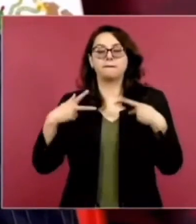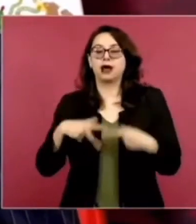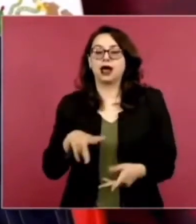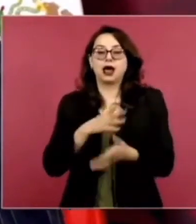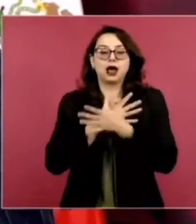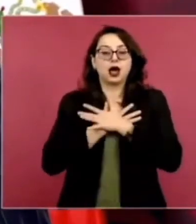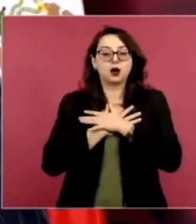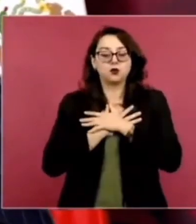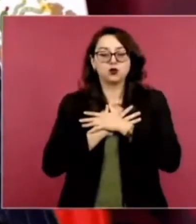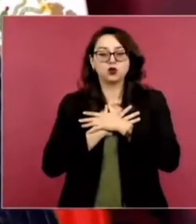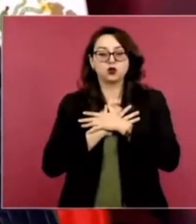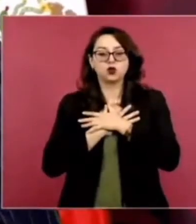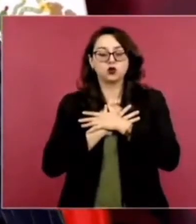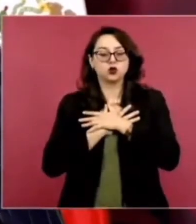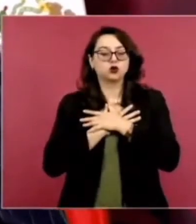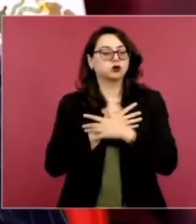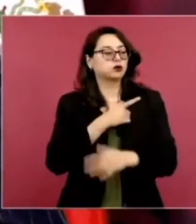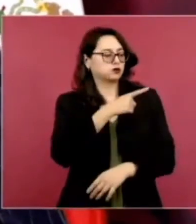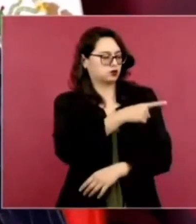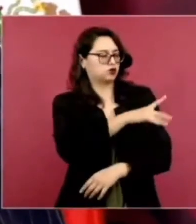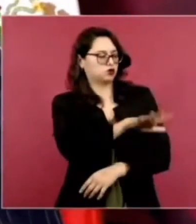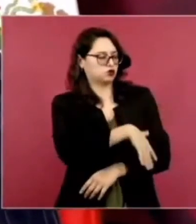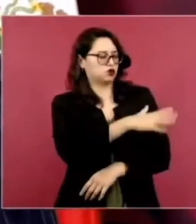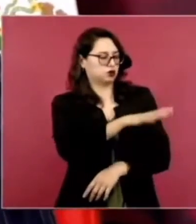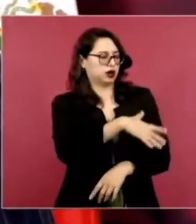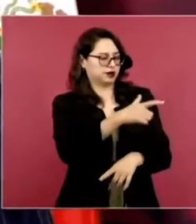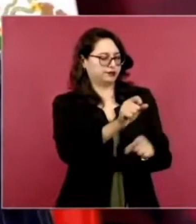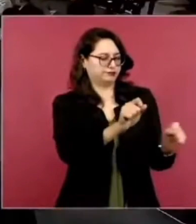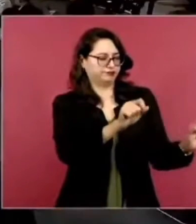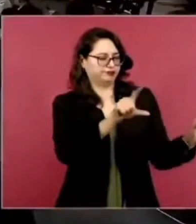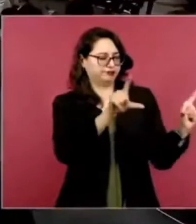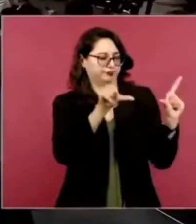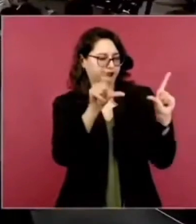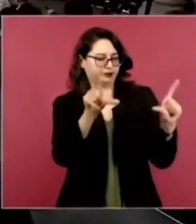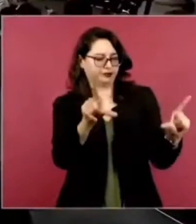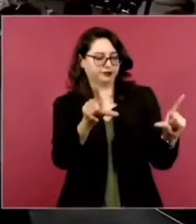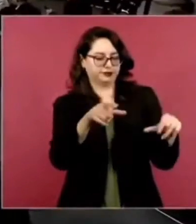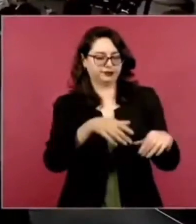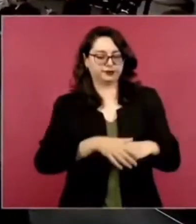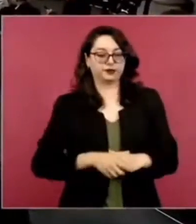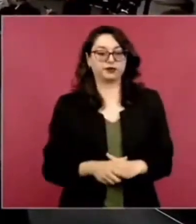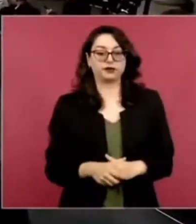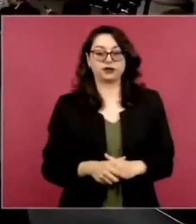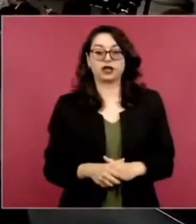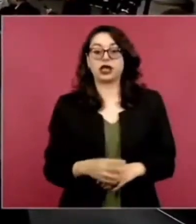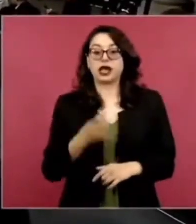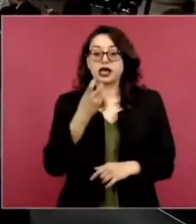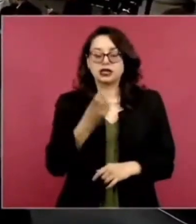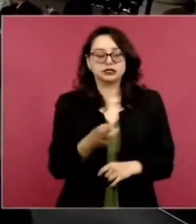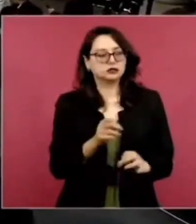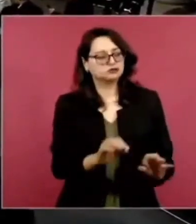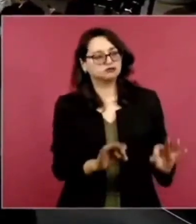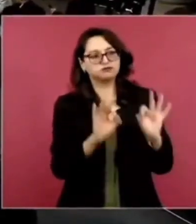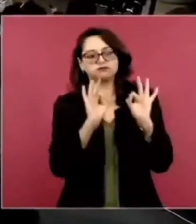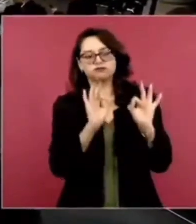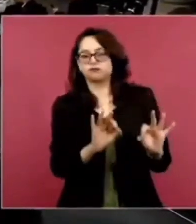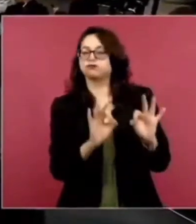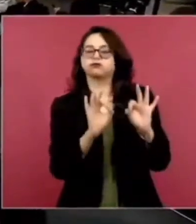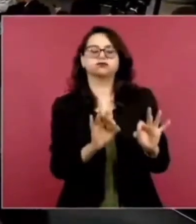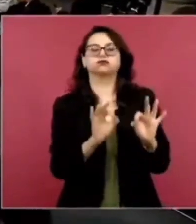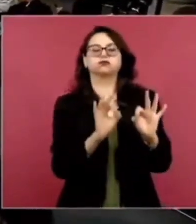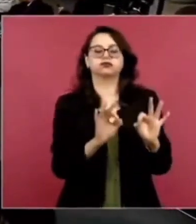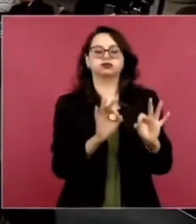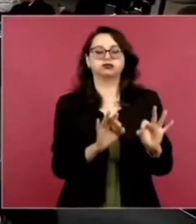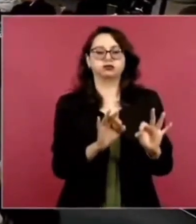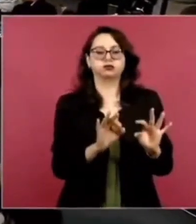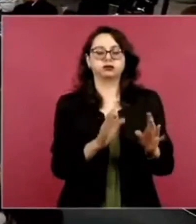en su diario, a ver si lo encuentras. Es lo mejor, así